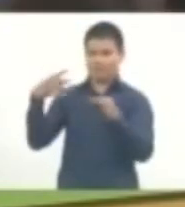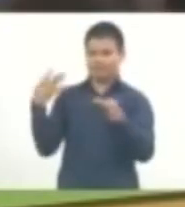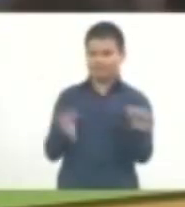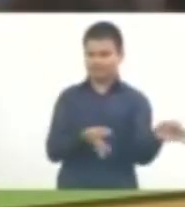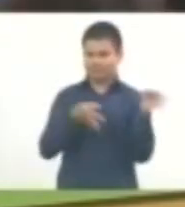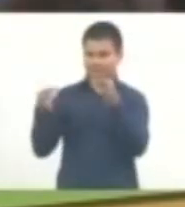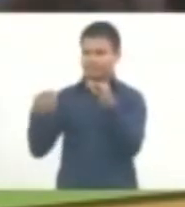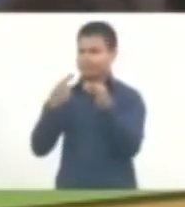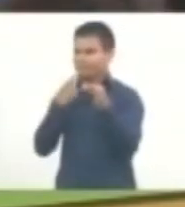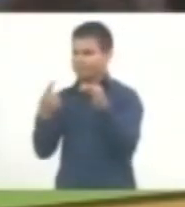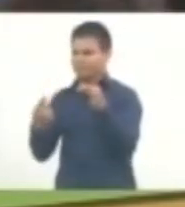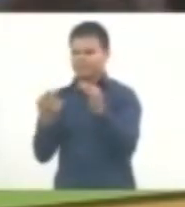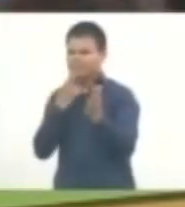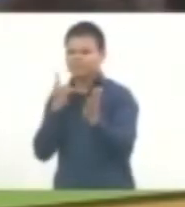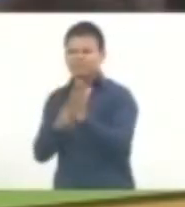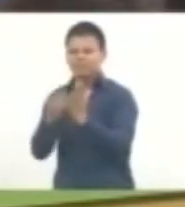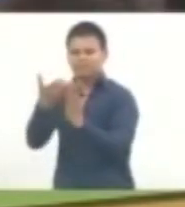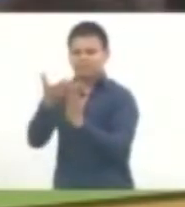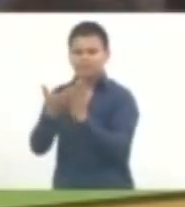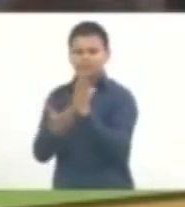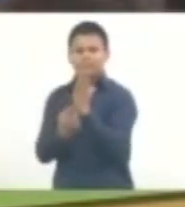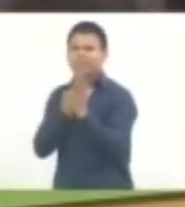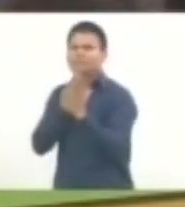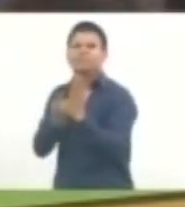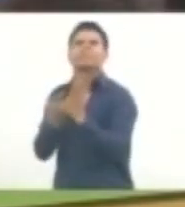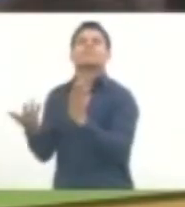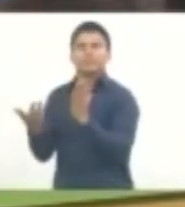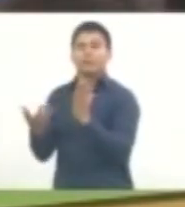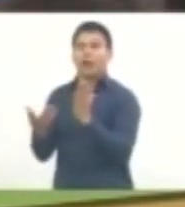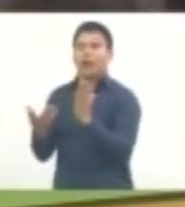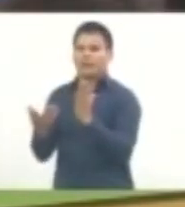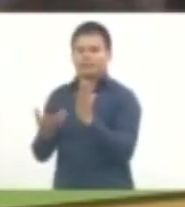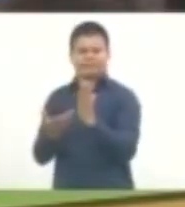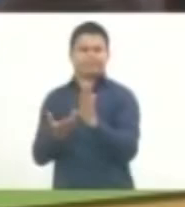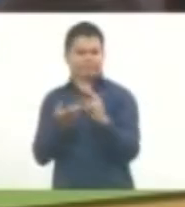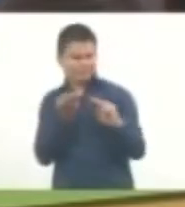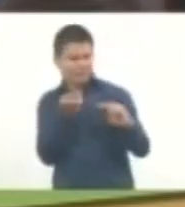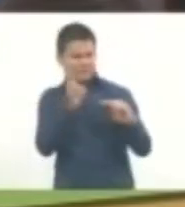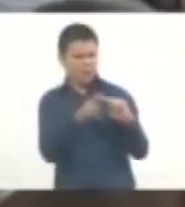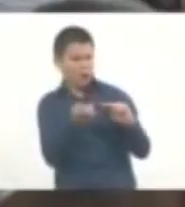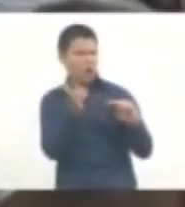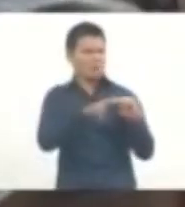en total que pretenden turbar el doble impuesto que pagamos todos los barranquilleros.